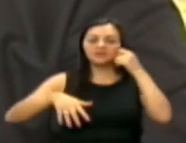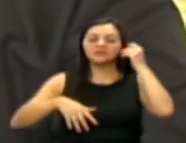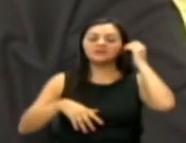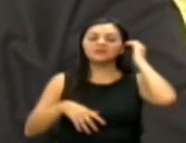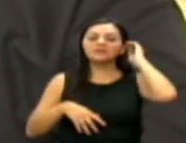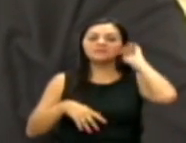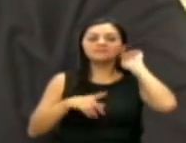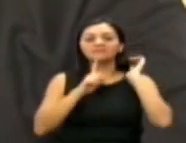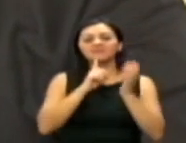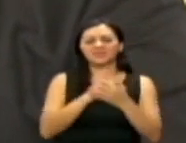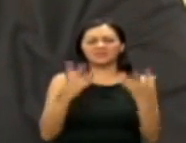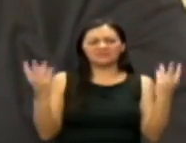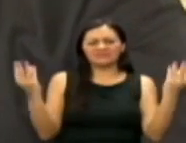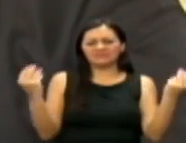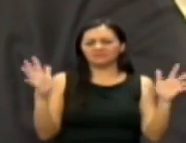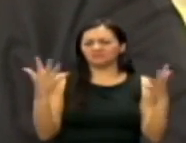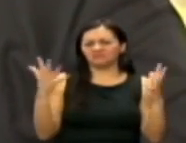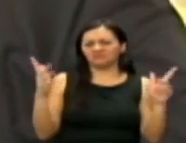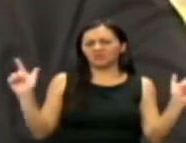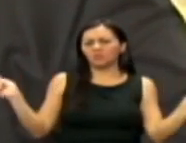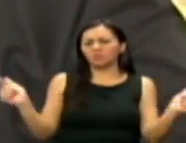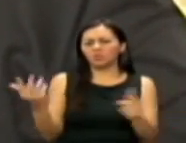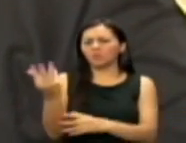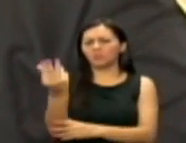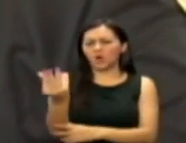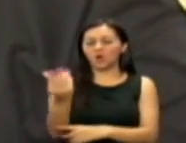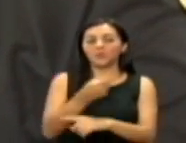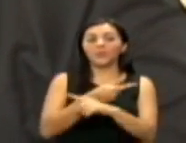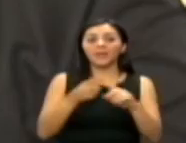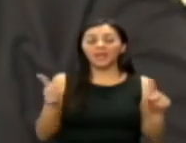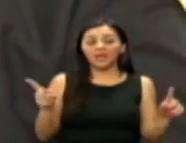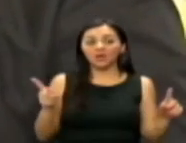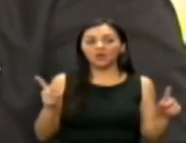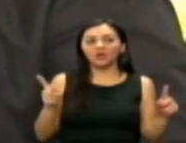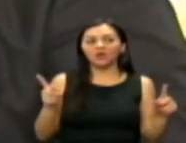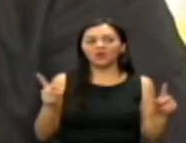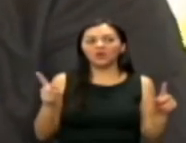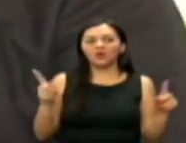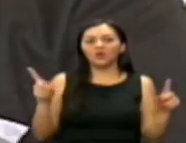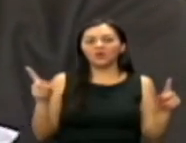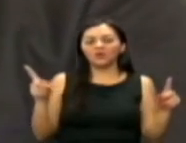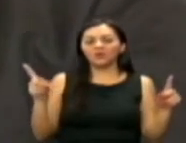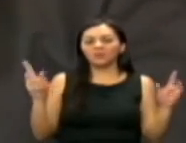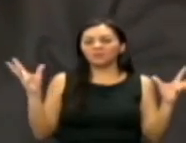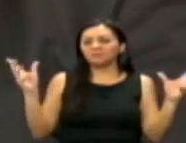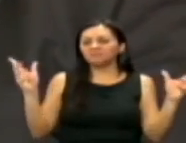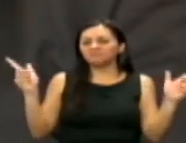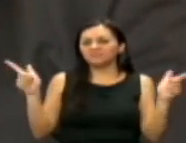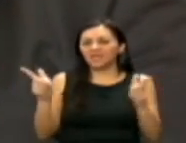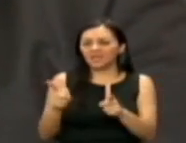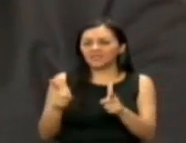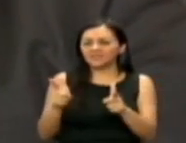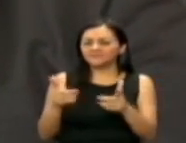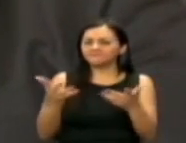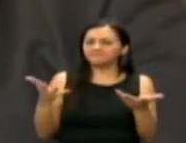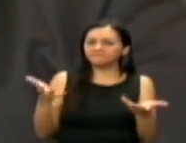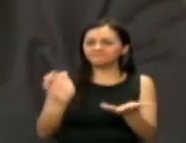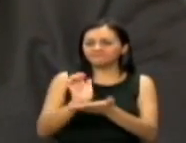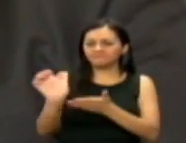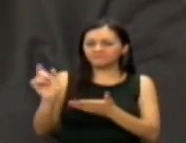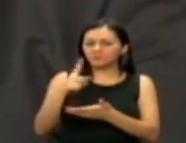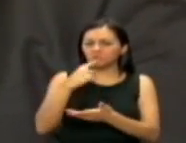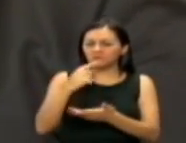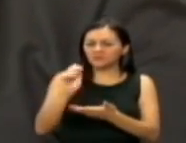fue multitudinaria, tampoco fue tan pequeña como para despreciarla. Usted anunciaba que